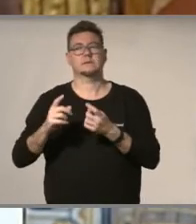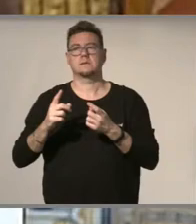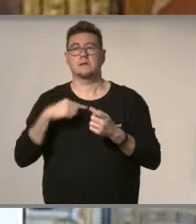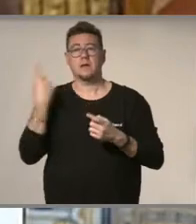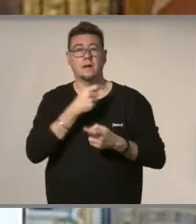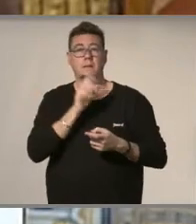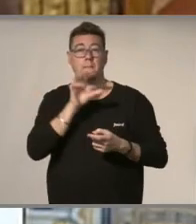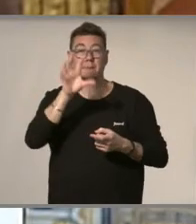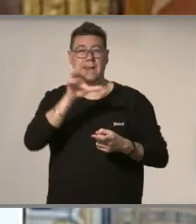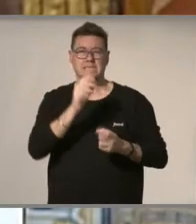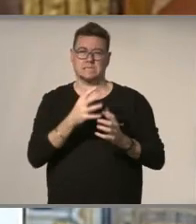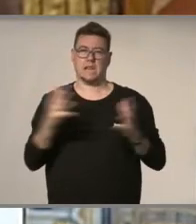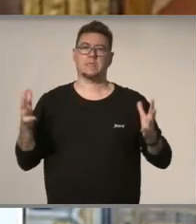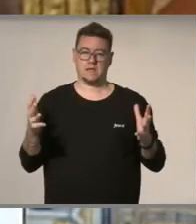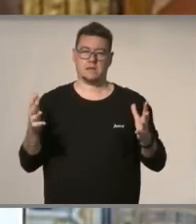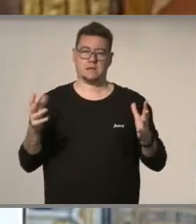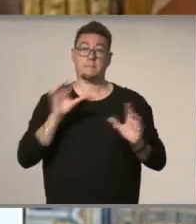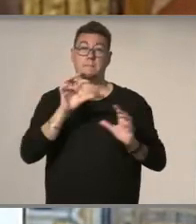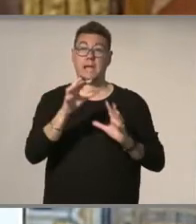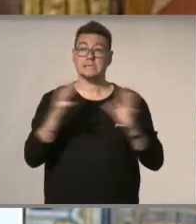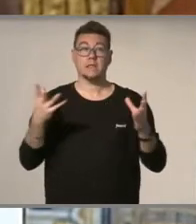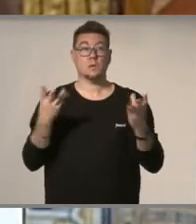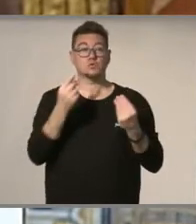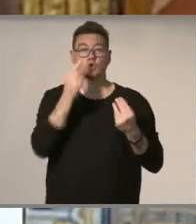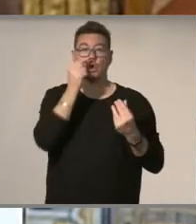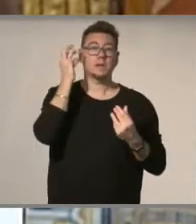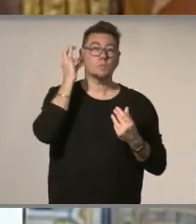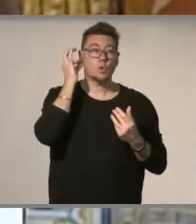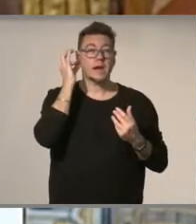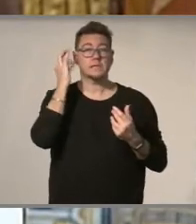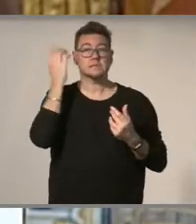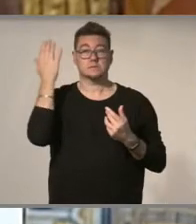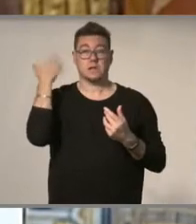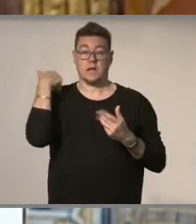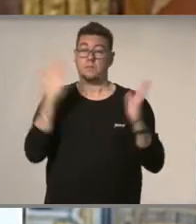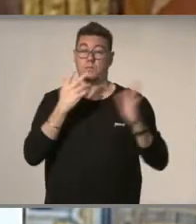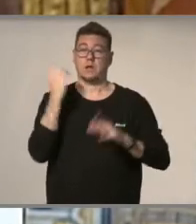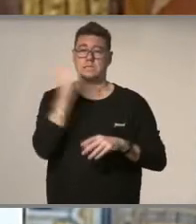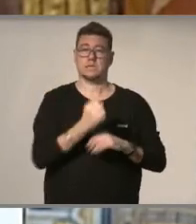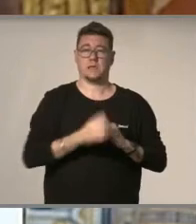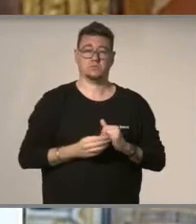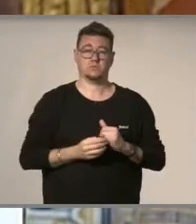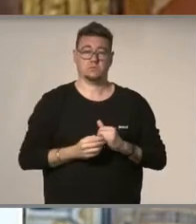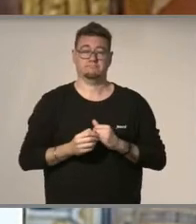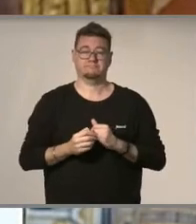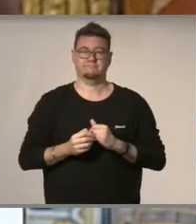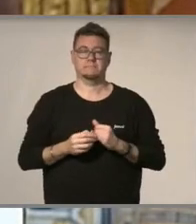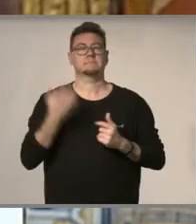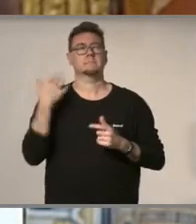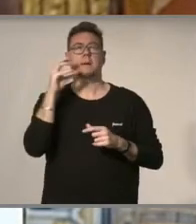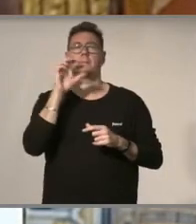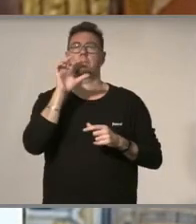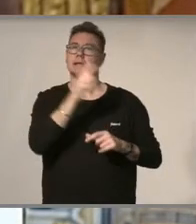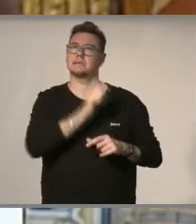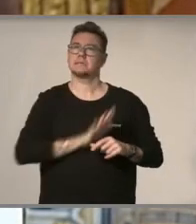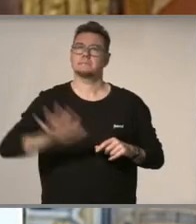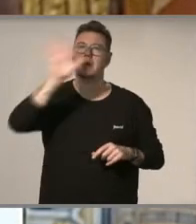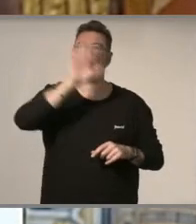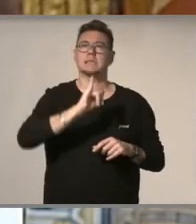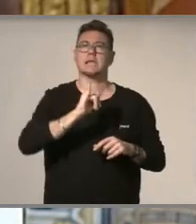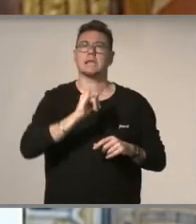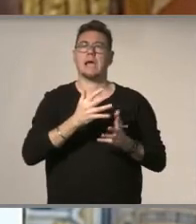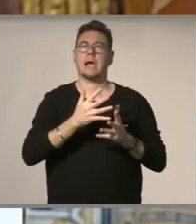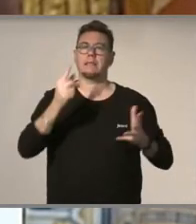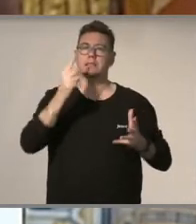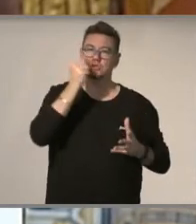gran país, ese gran país por el que muchos hombres y mujeres fueron asesinados. Y ese gran país que tiene grandes hombres